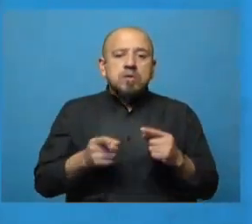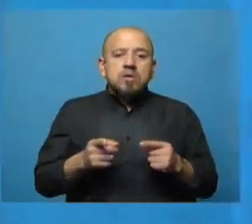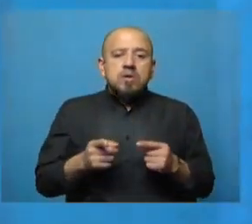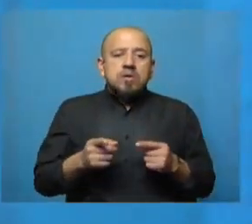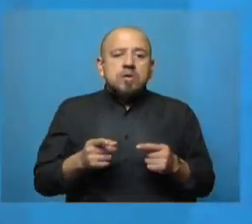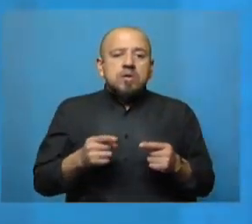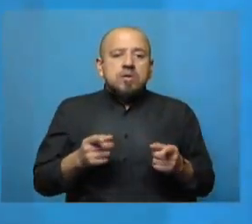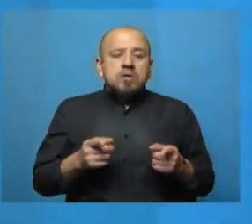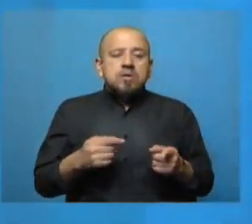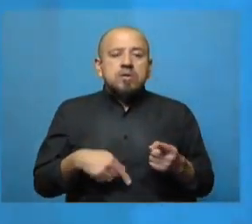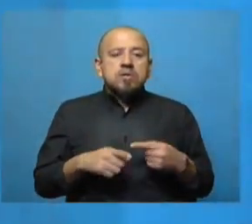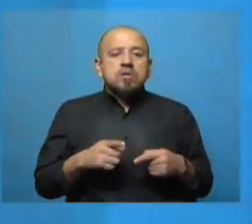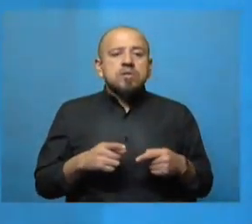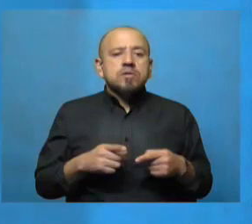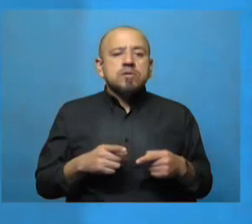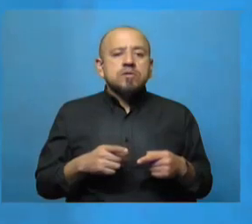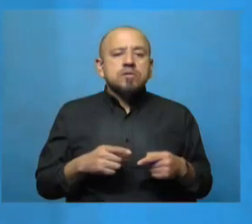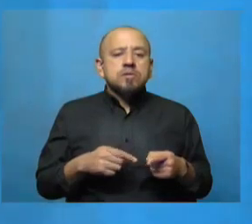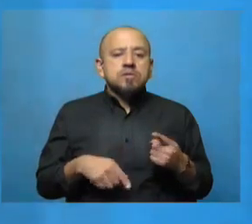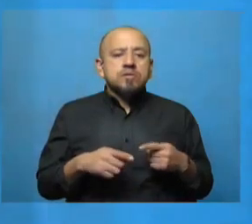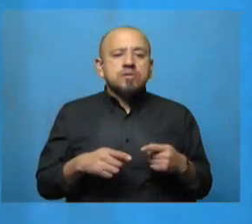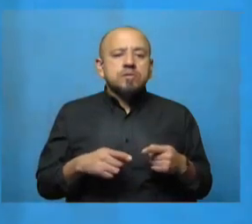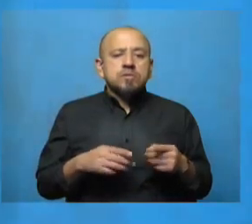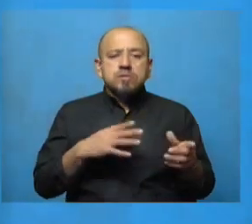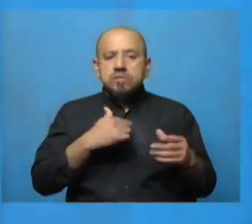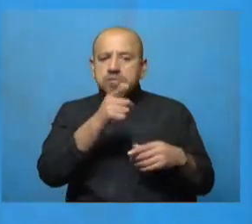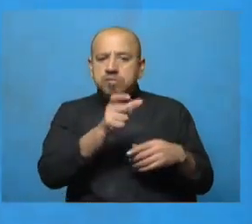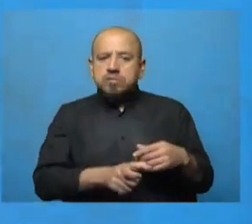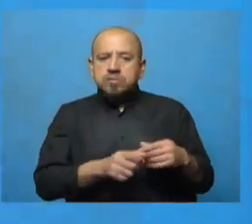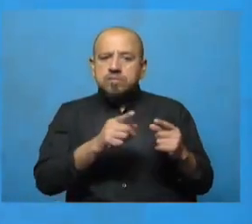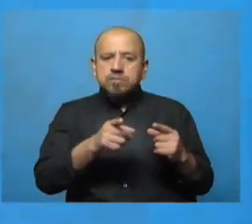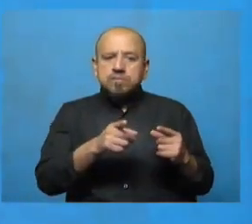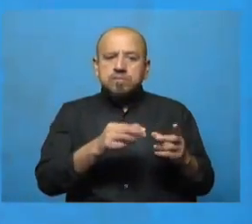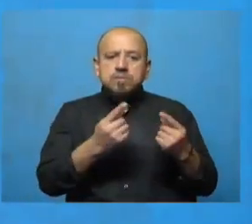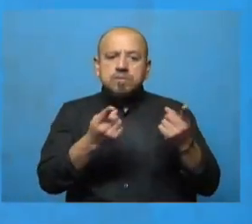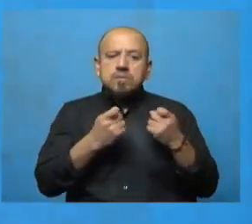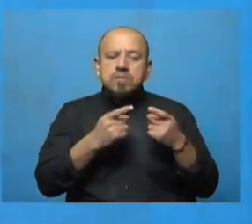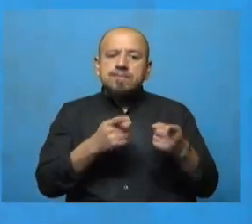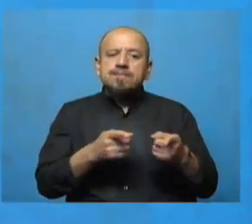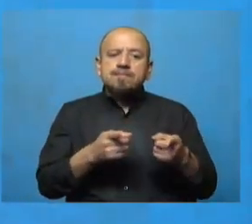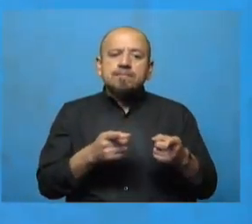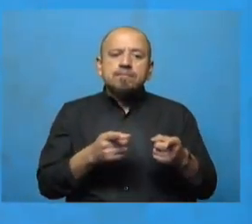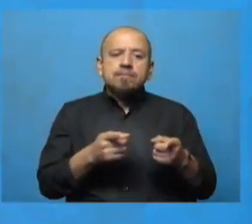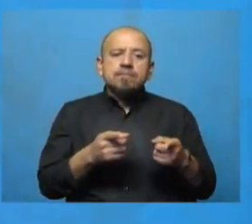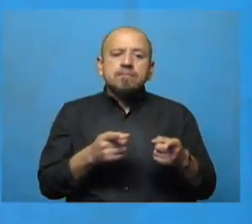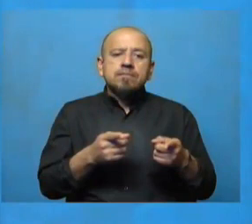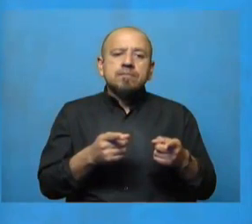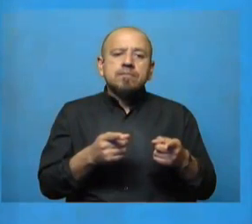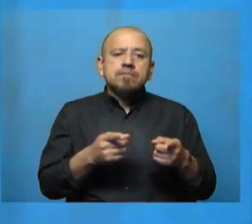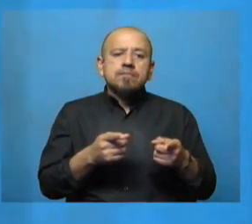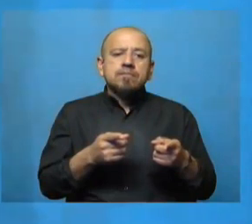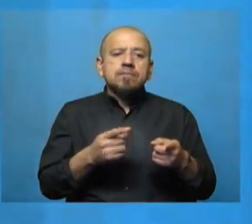hacerlo lo mejor posible y trato de ver en la persona en el candidato lo que el candidato necesita y bueno